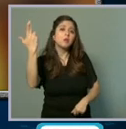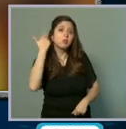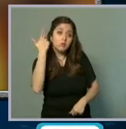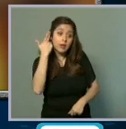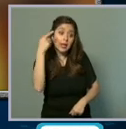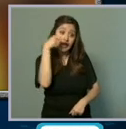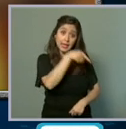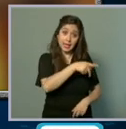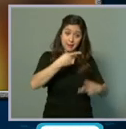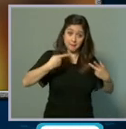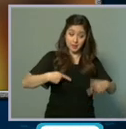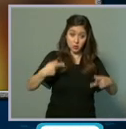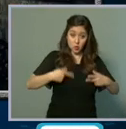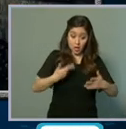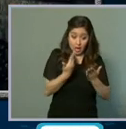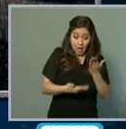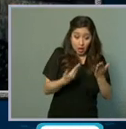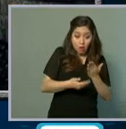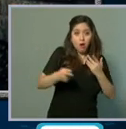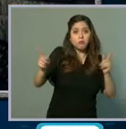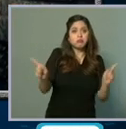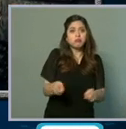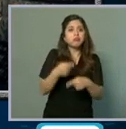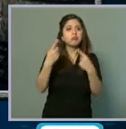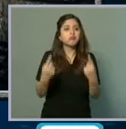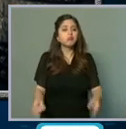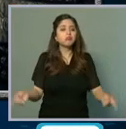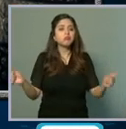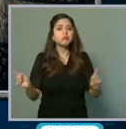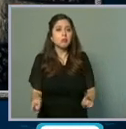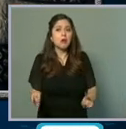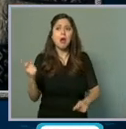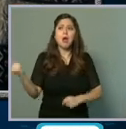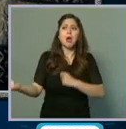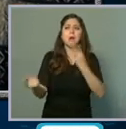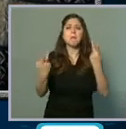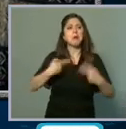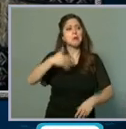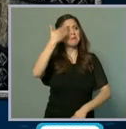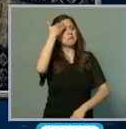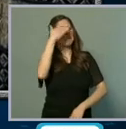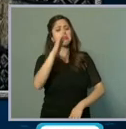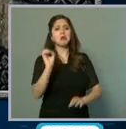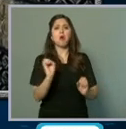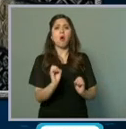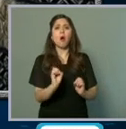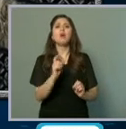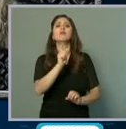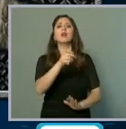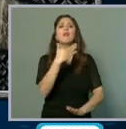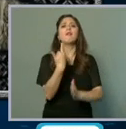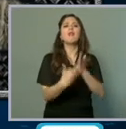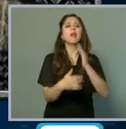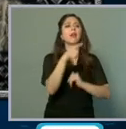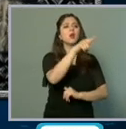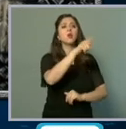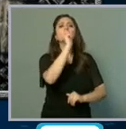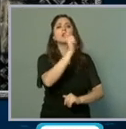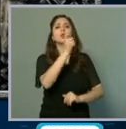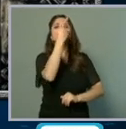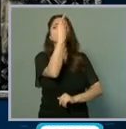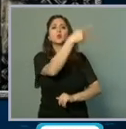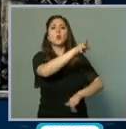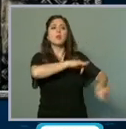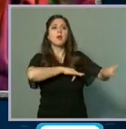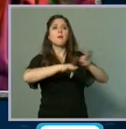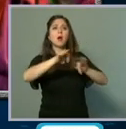producen esta música. Claro. Ajá, y que la gente no los desconoce porque realmente todos ellos han hecho sus carreras más en el